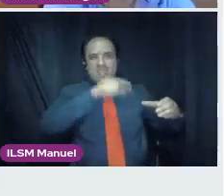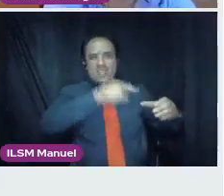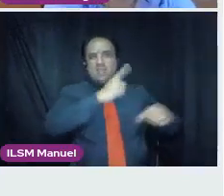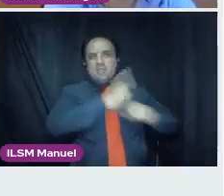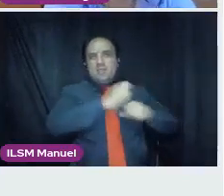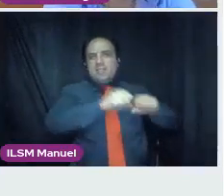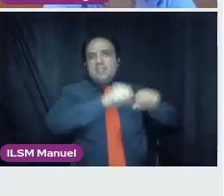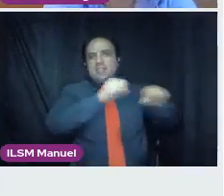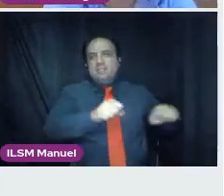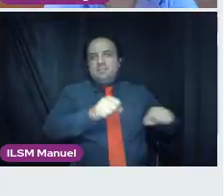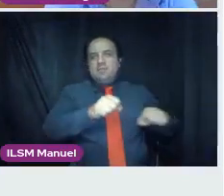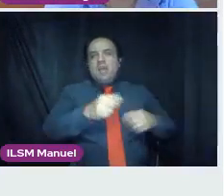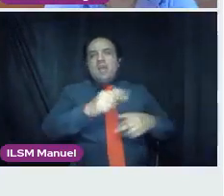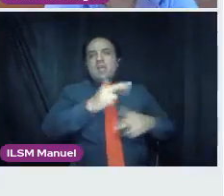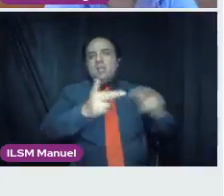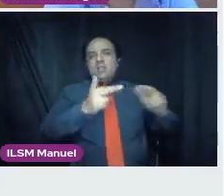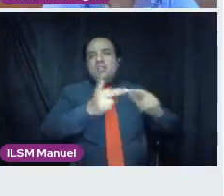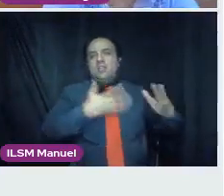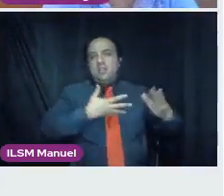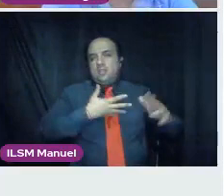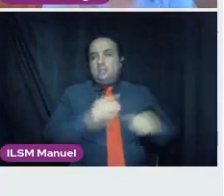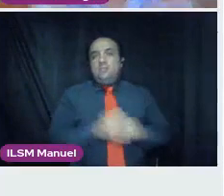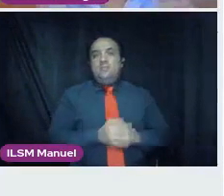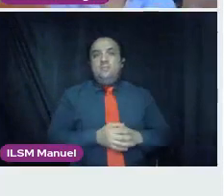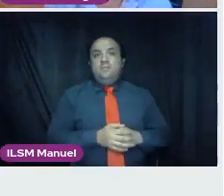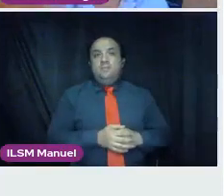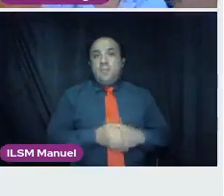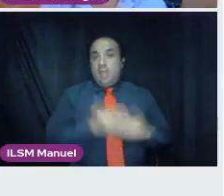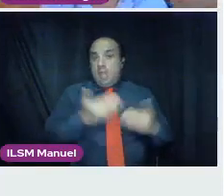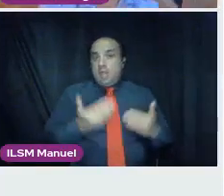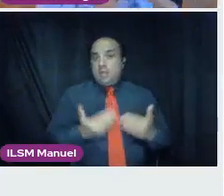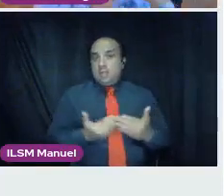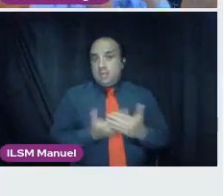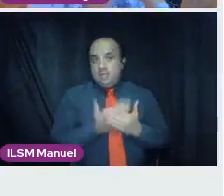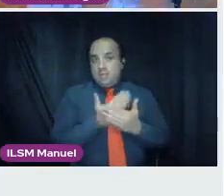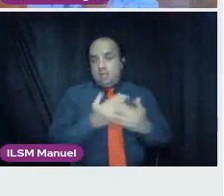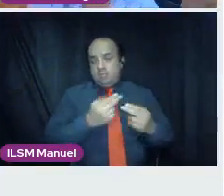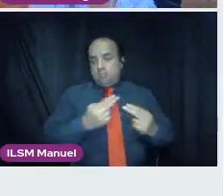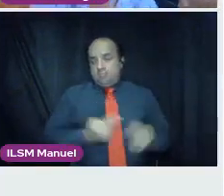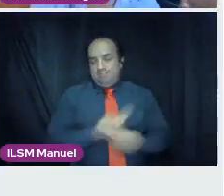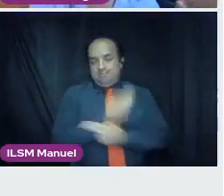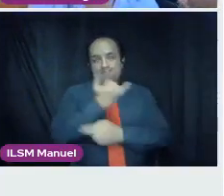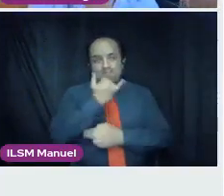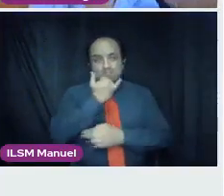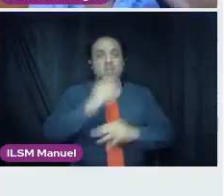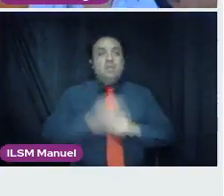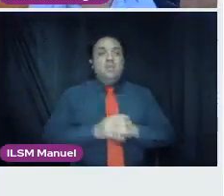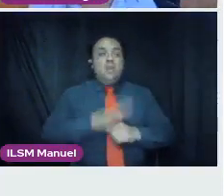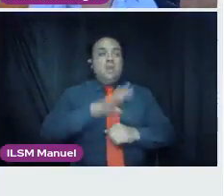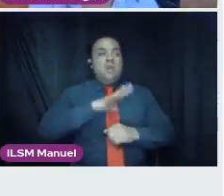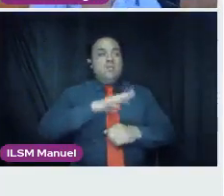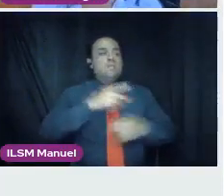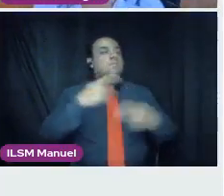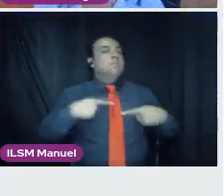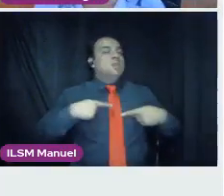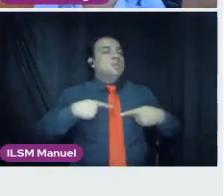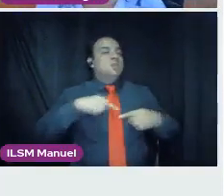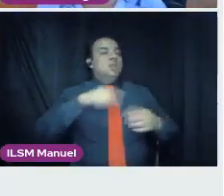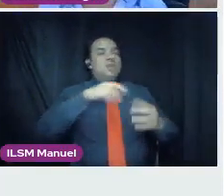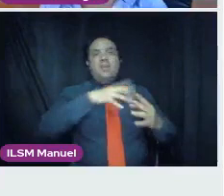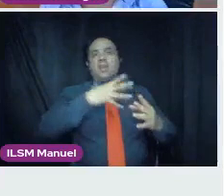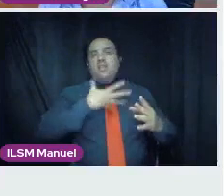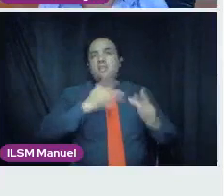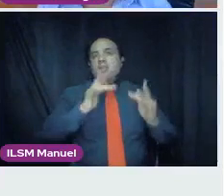nos relacionamos. O sea, desde que nacemos, de alguna u otra forma, ¿no?, tenemos personas alrededor con quienes nos